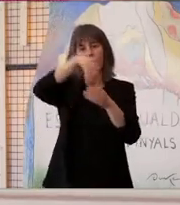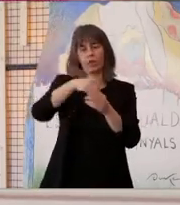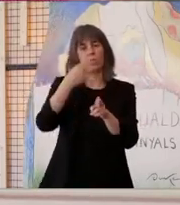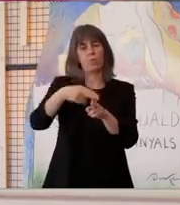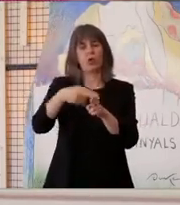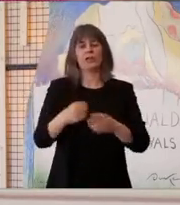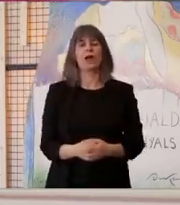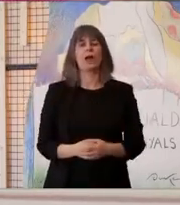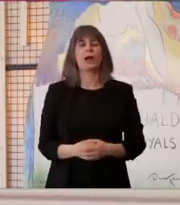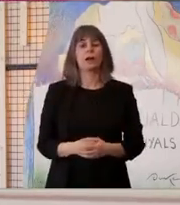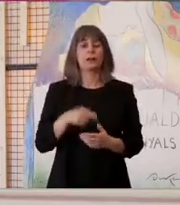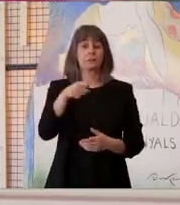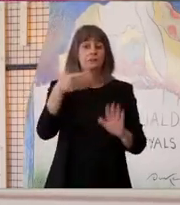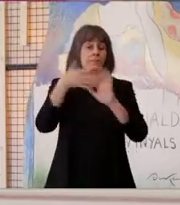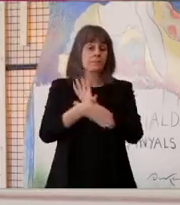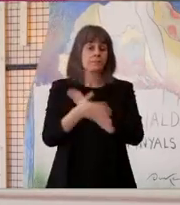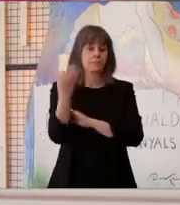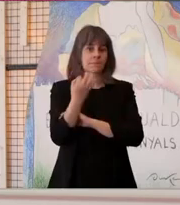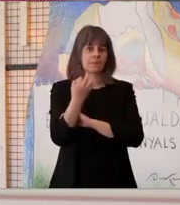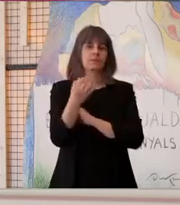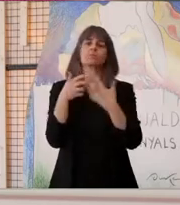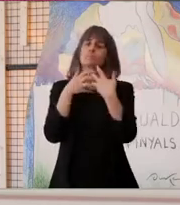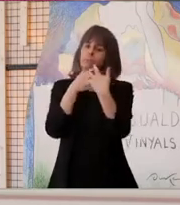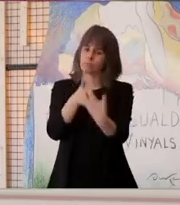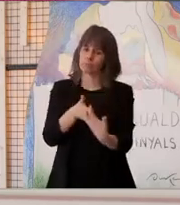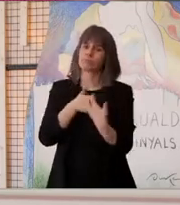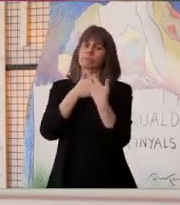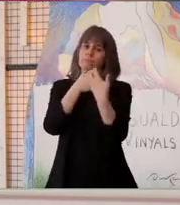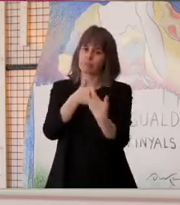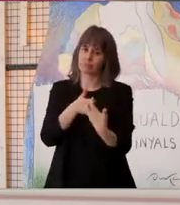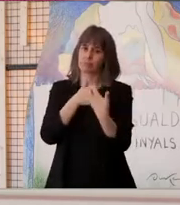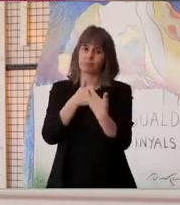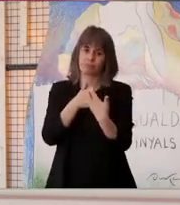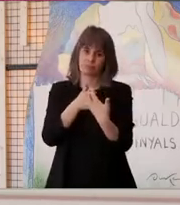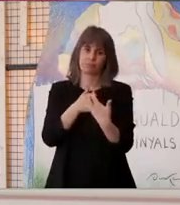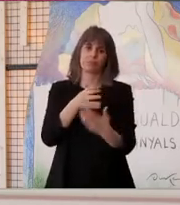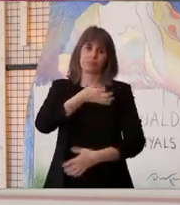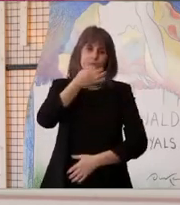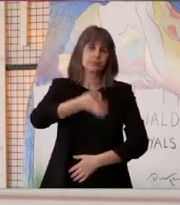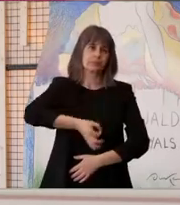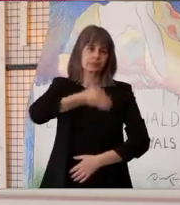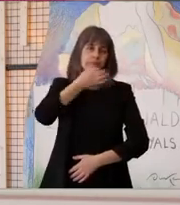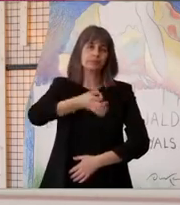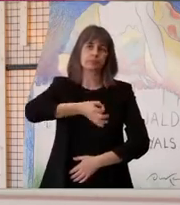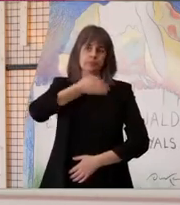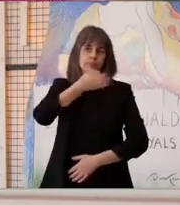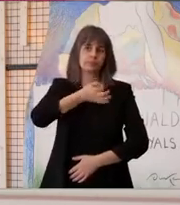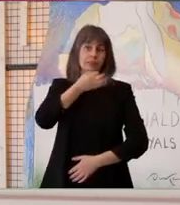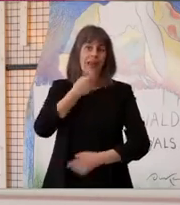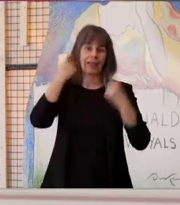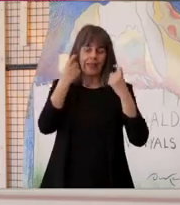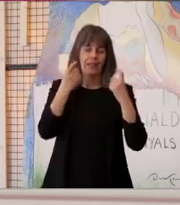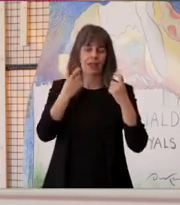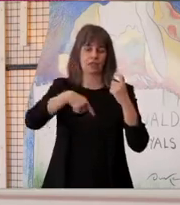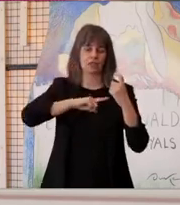significa pelearnos con la palabra y intentando tener poder para